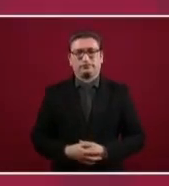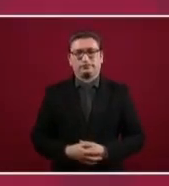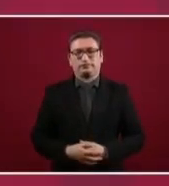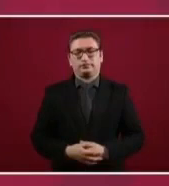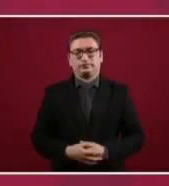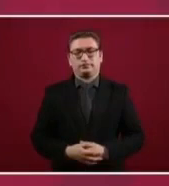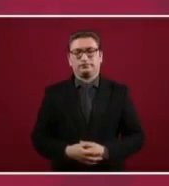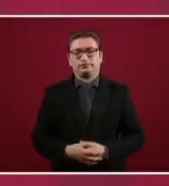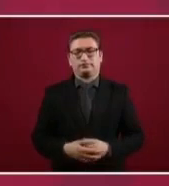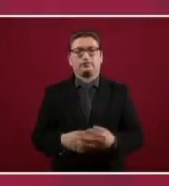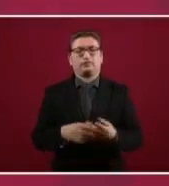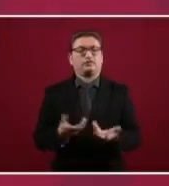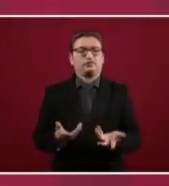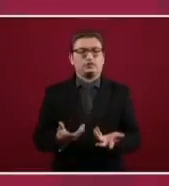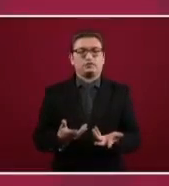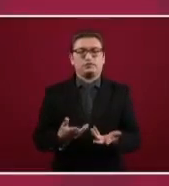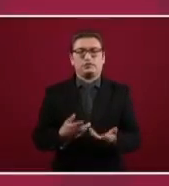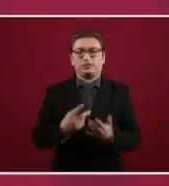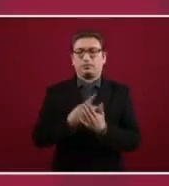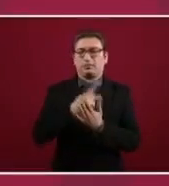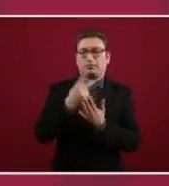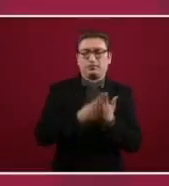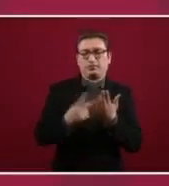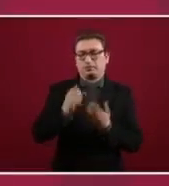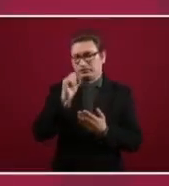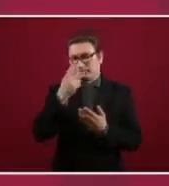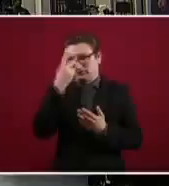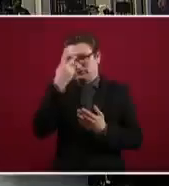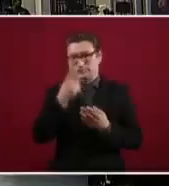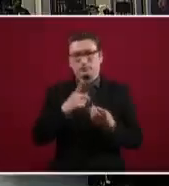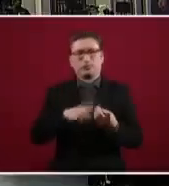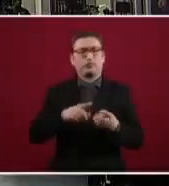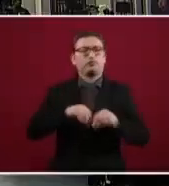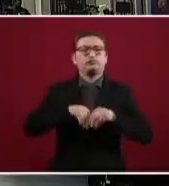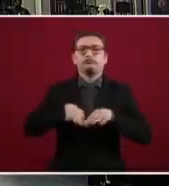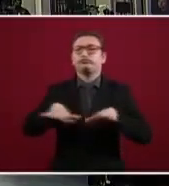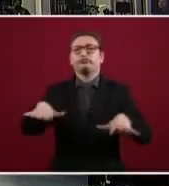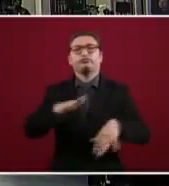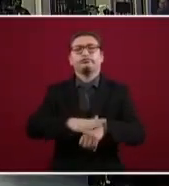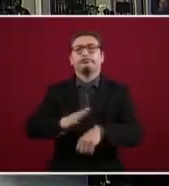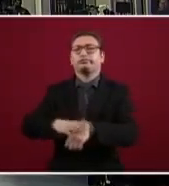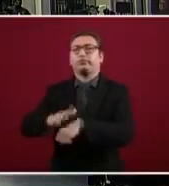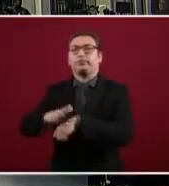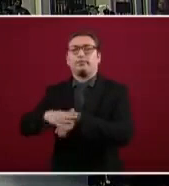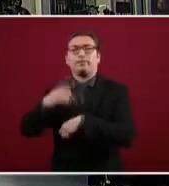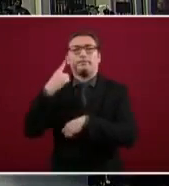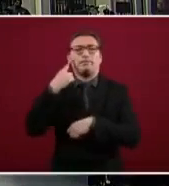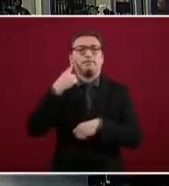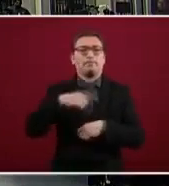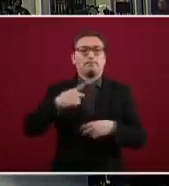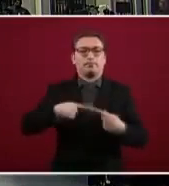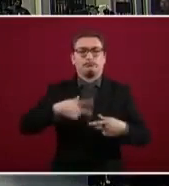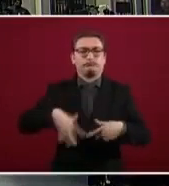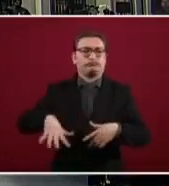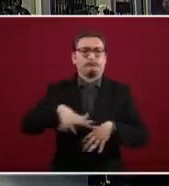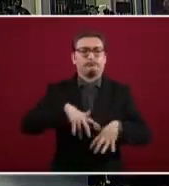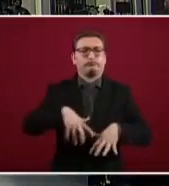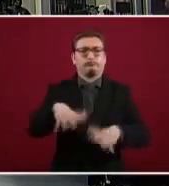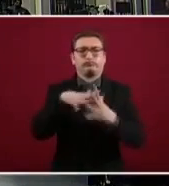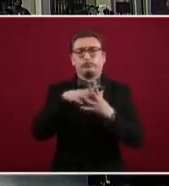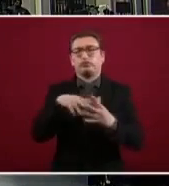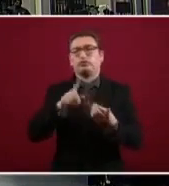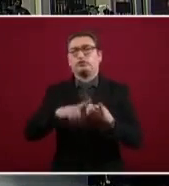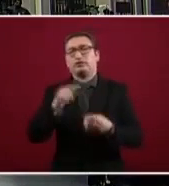de donde lanza el plan de san luis para convocar al pueblo a tomar las armas desde